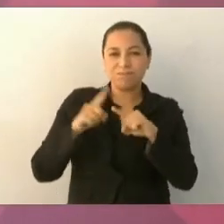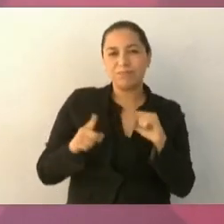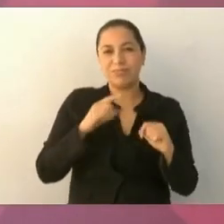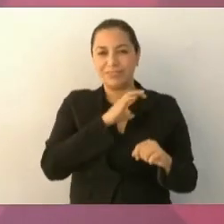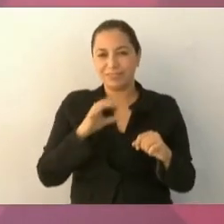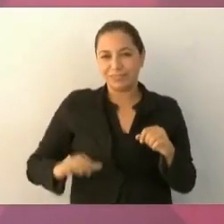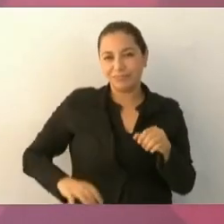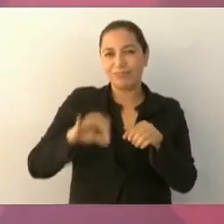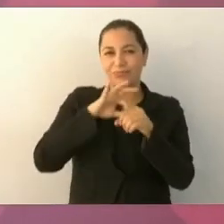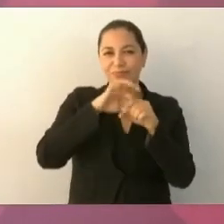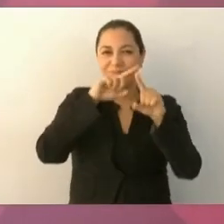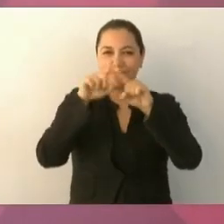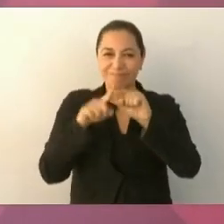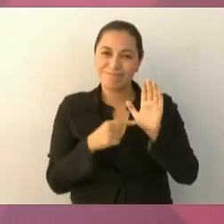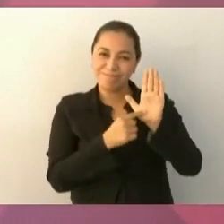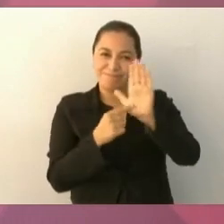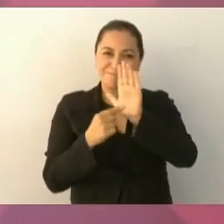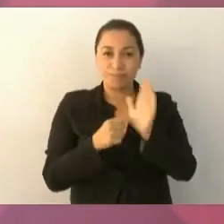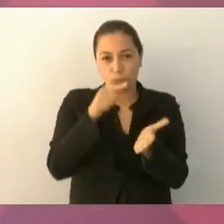en el Rosario.